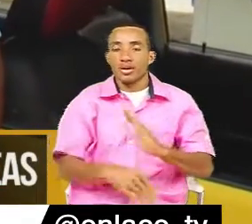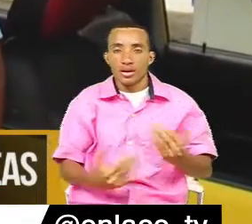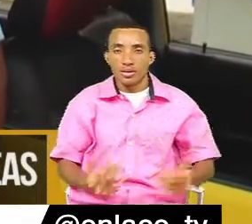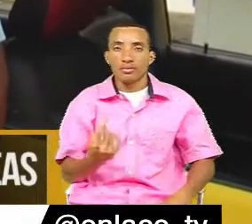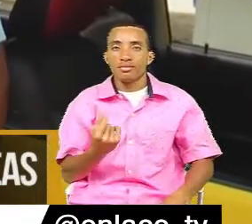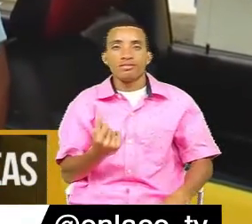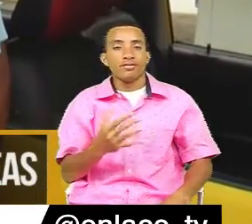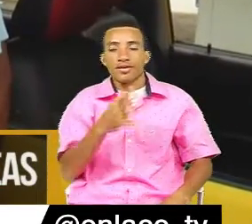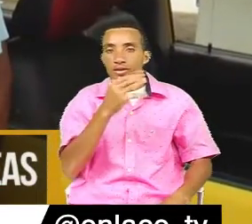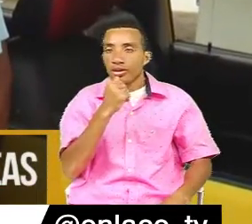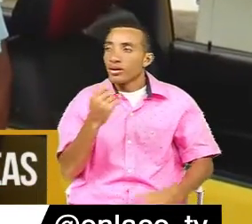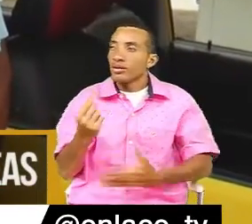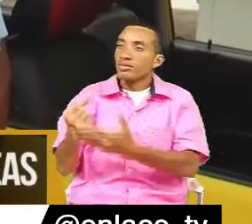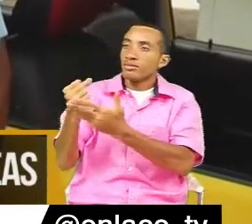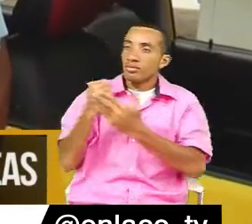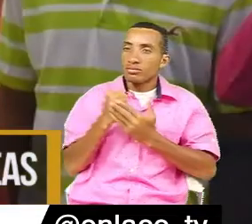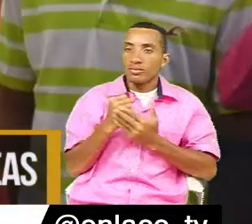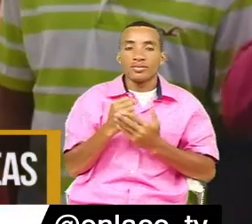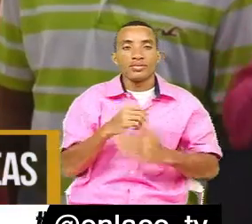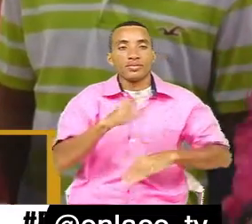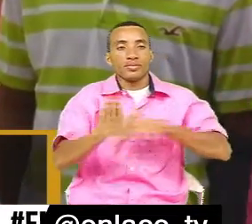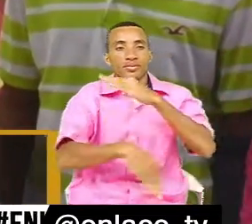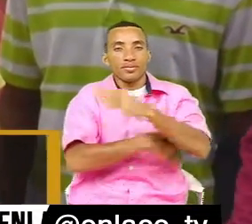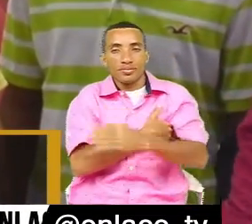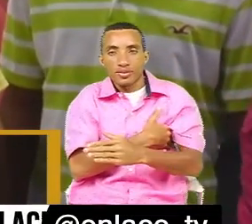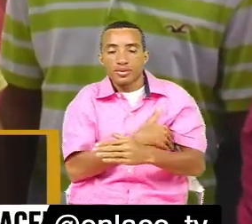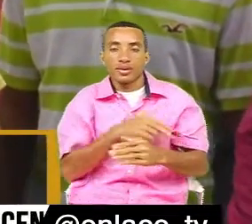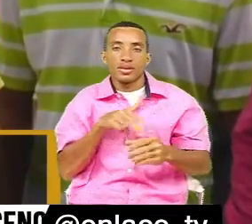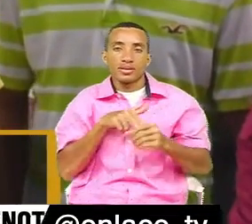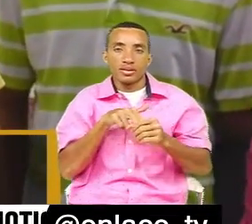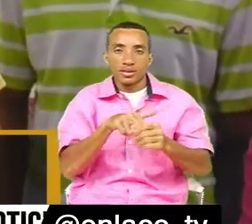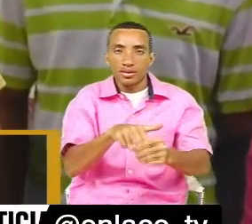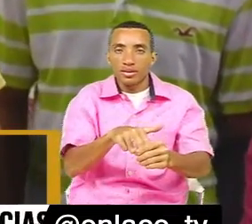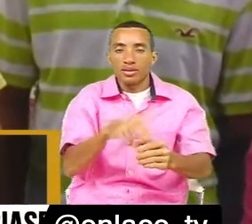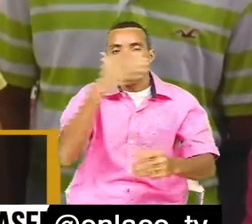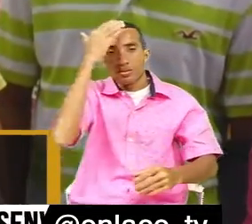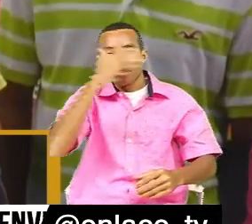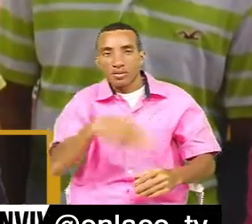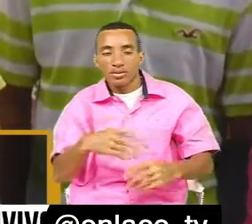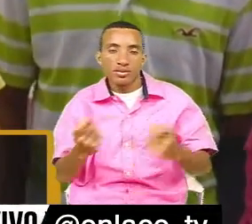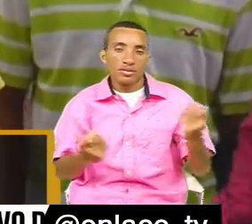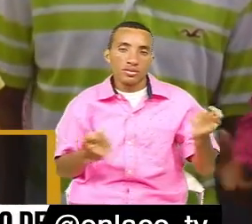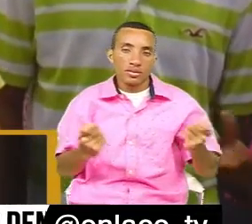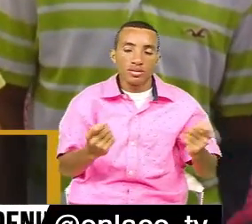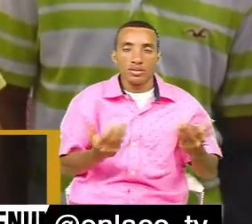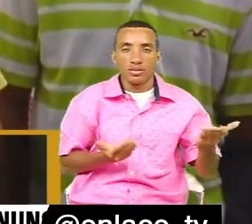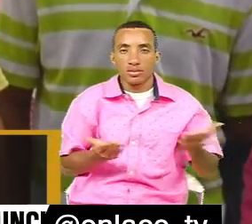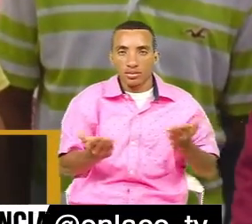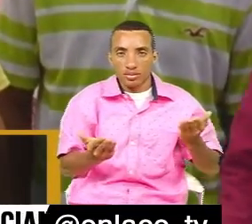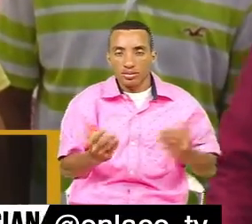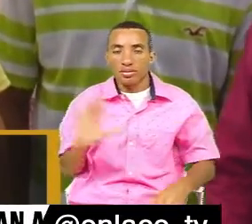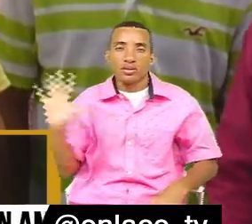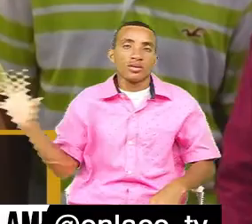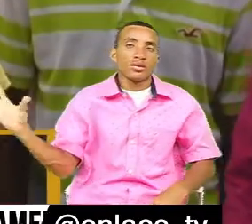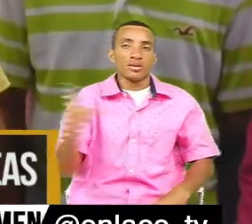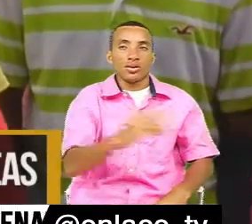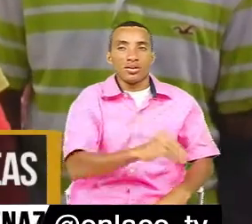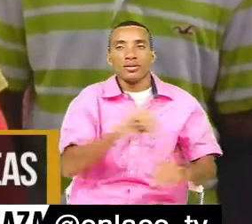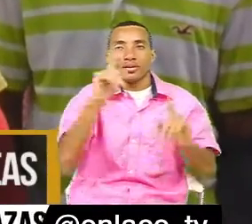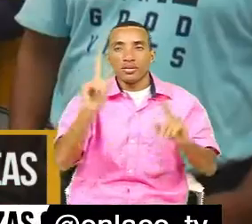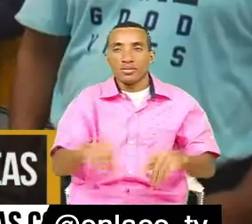ningún amparo por parte del Ministerio de Transporte para poder regular el servicio y que lleven a cabo las autoridades locales con el